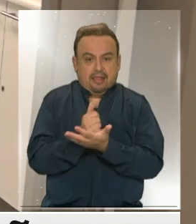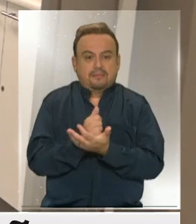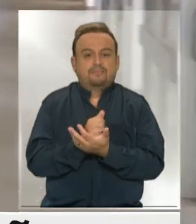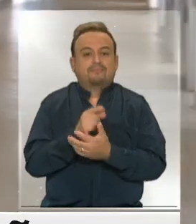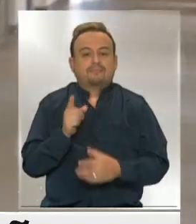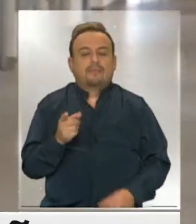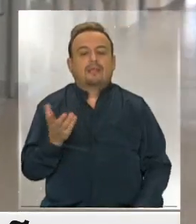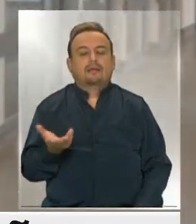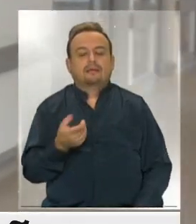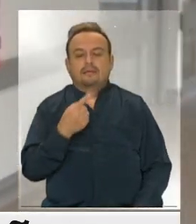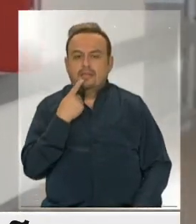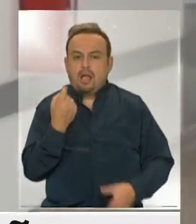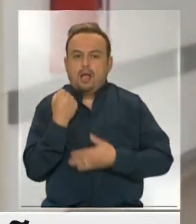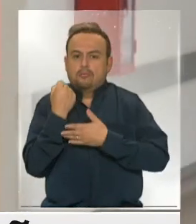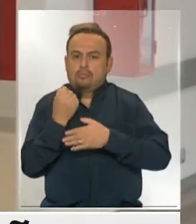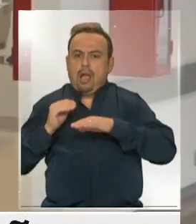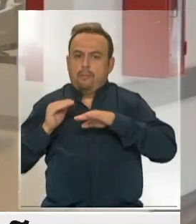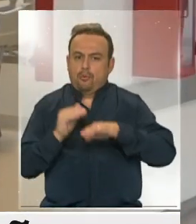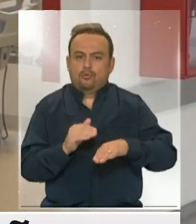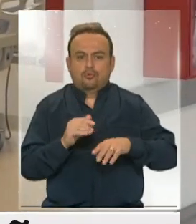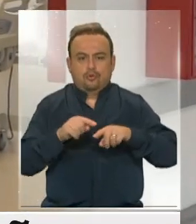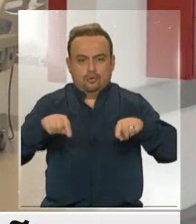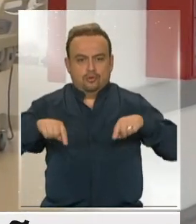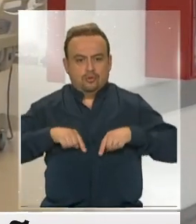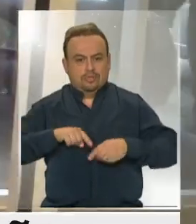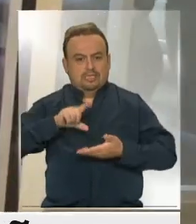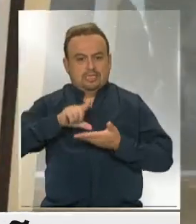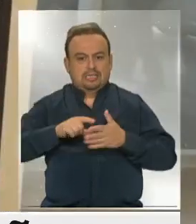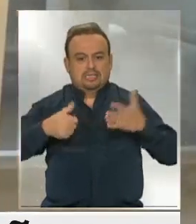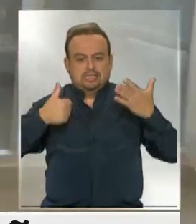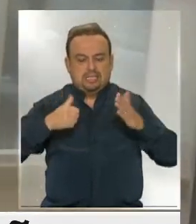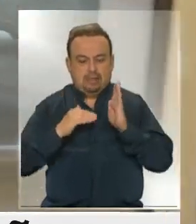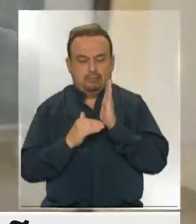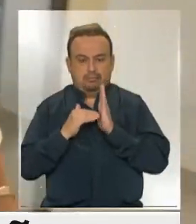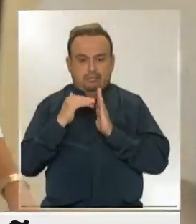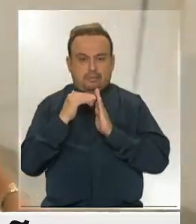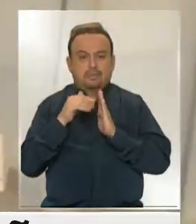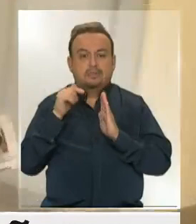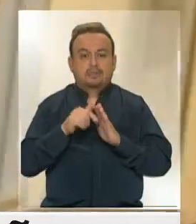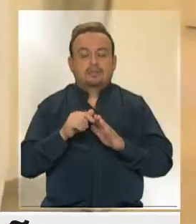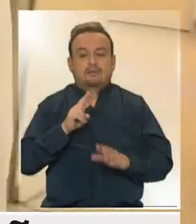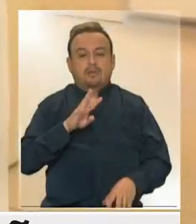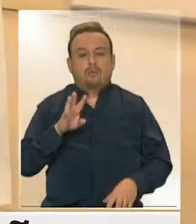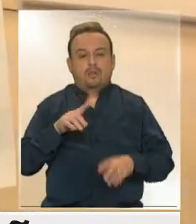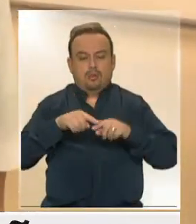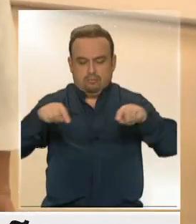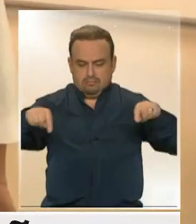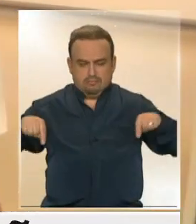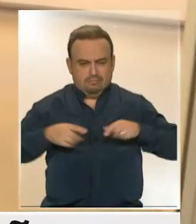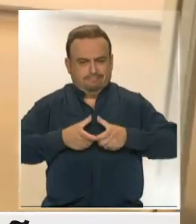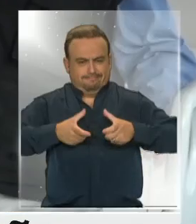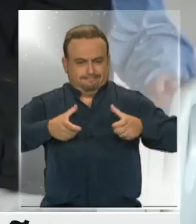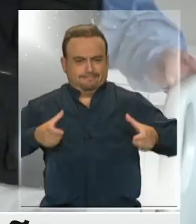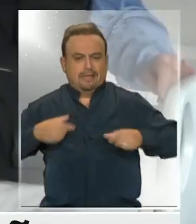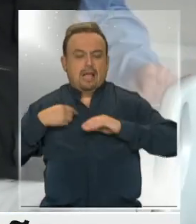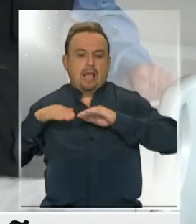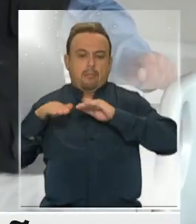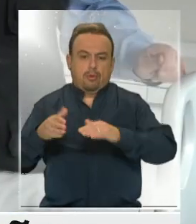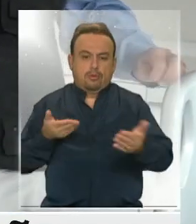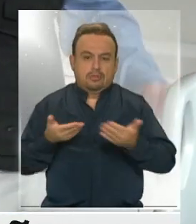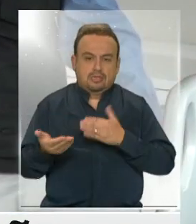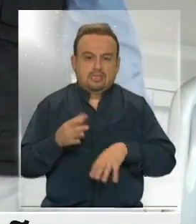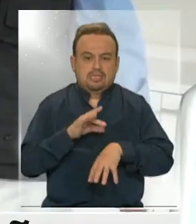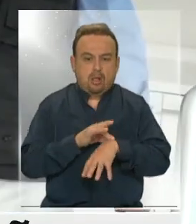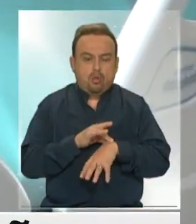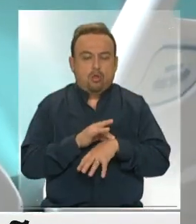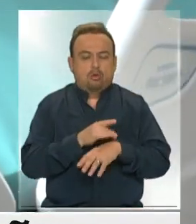Ari, la contribución de este centro de 6 pisos y 24.500 metros cuadrados que apoyará al Servicio de Salud